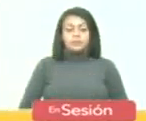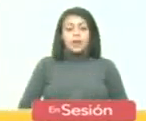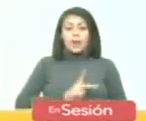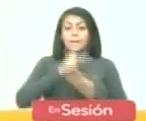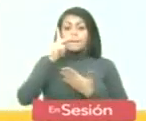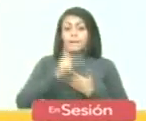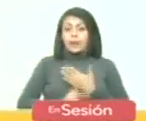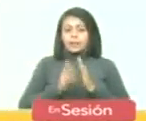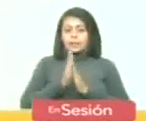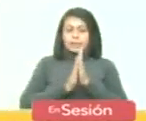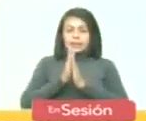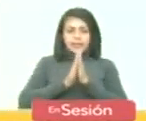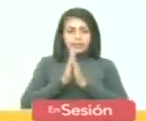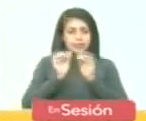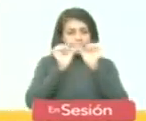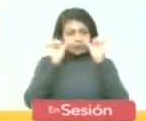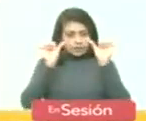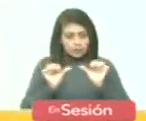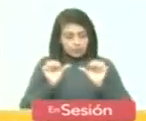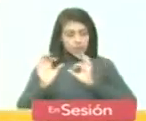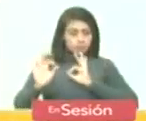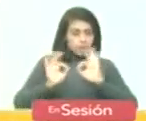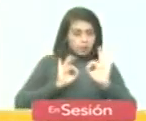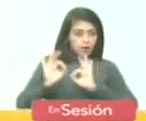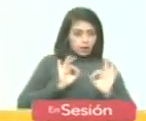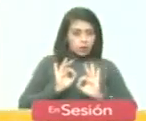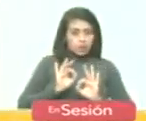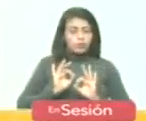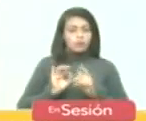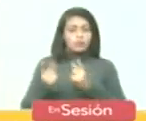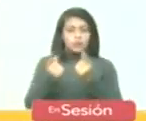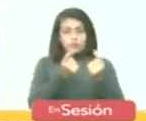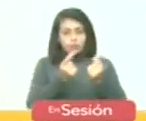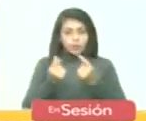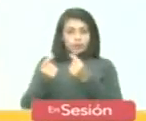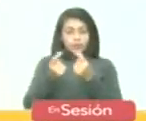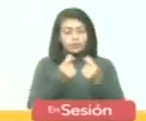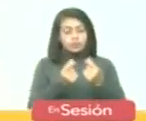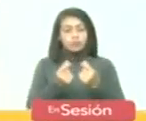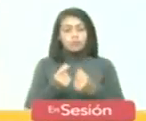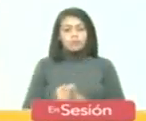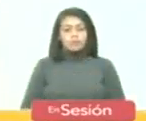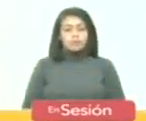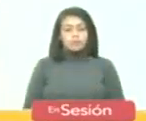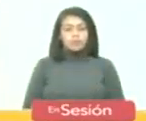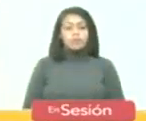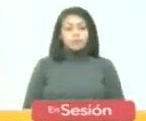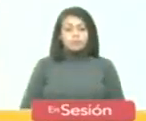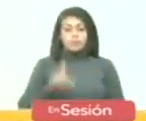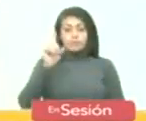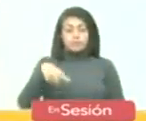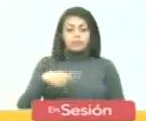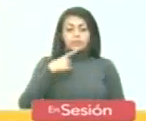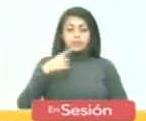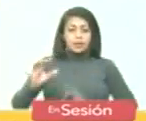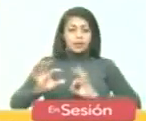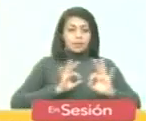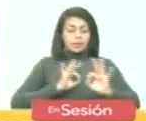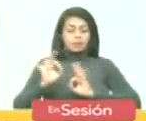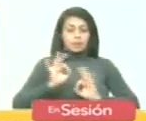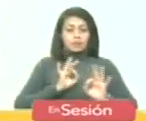planificación sistemática, un fuerte financiamiento económico y, por supuesto, la